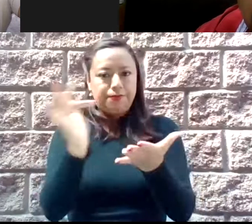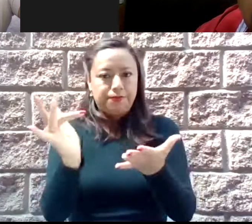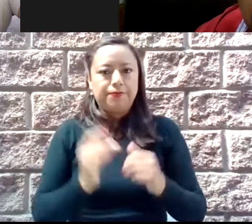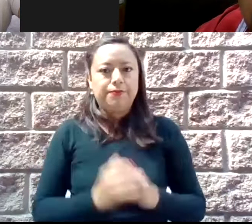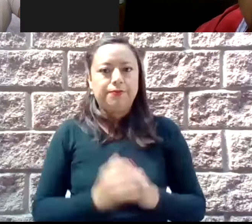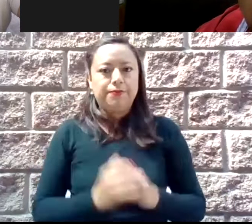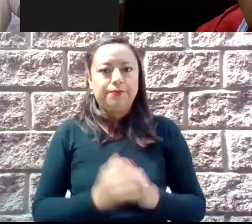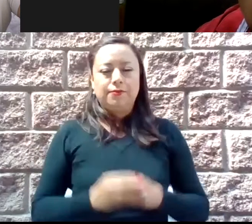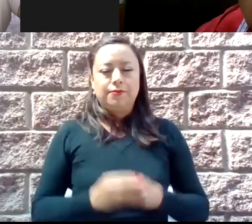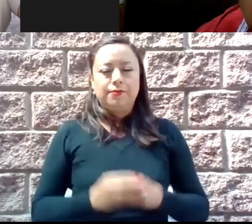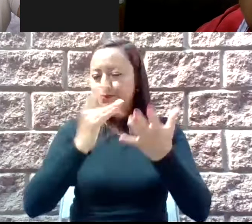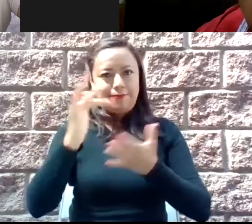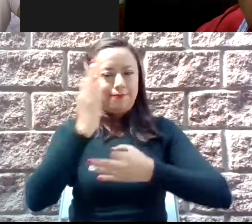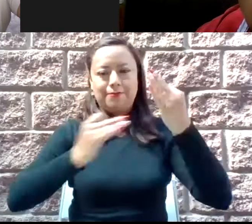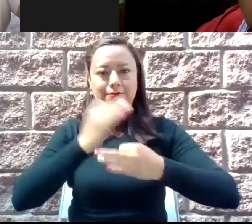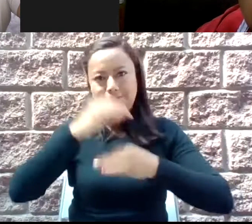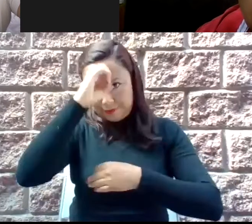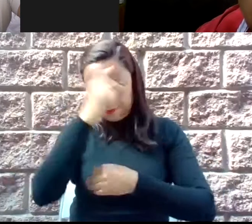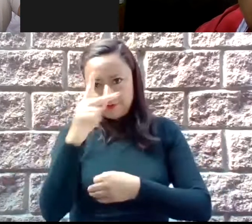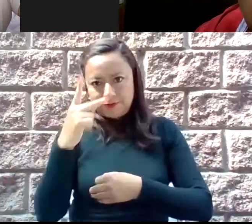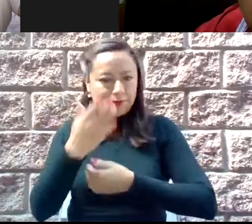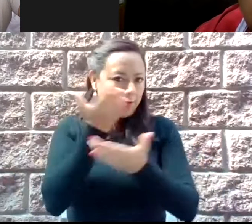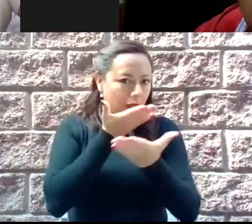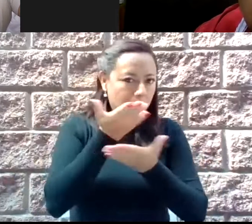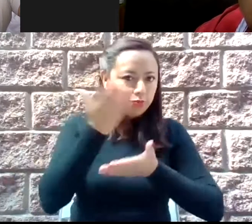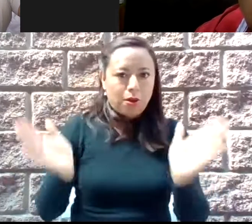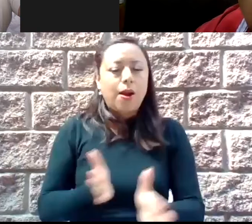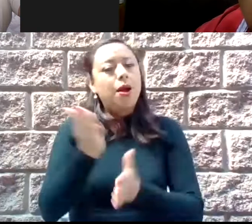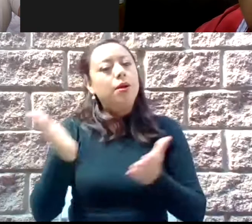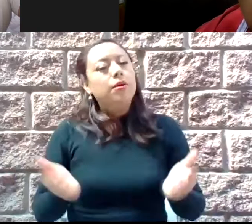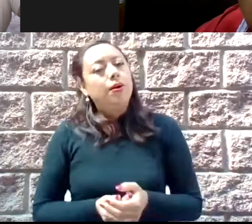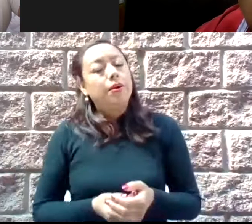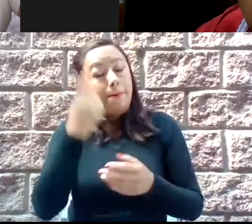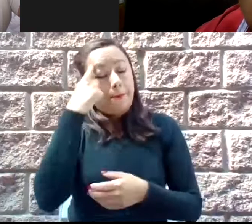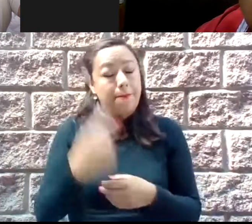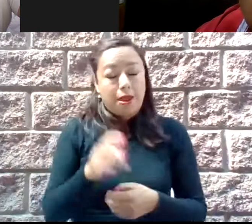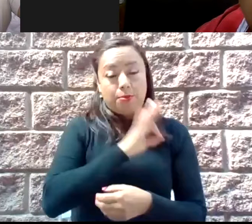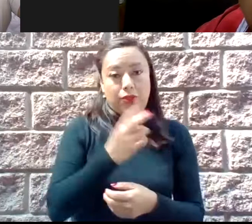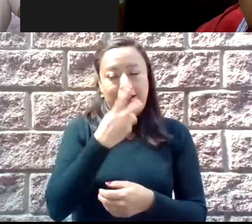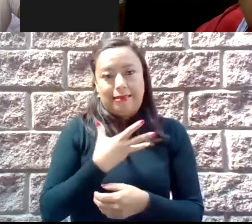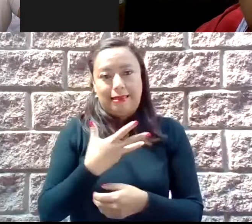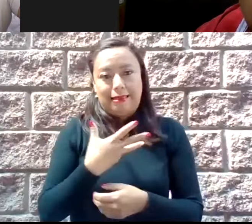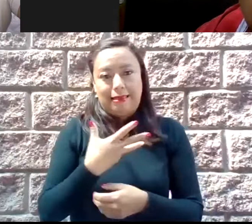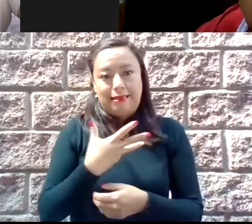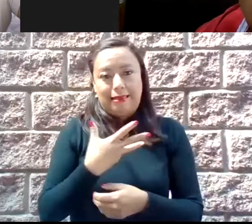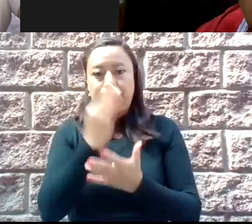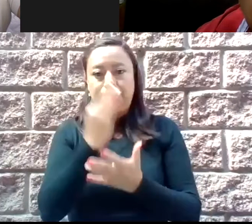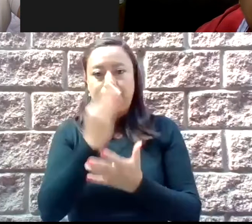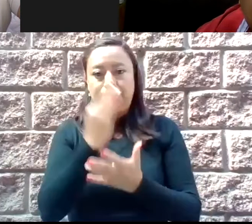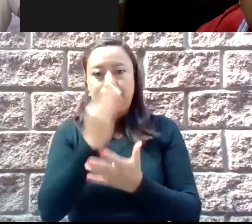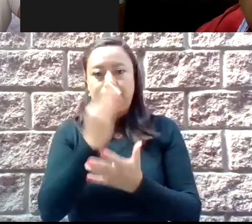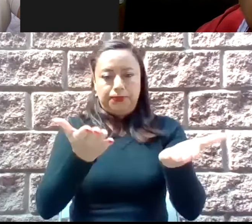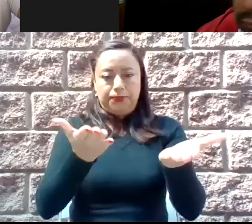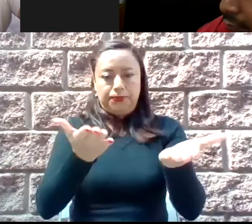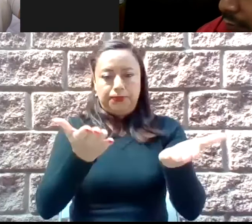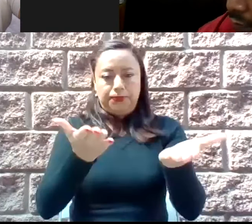Muchas gracias a todos por sus comentarios, aportaciones, para poder dictaminar el presente dictamen bajo el siguiente proyecto de decreto único